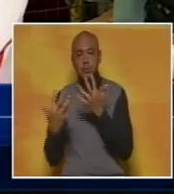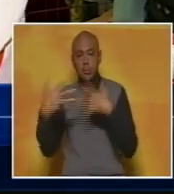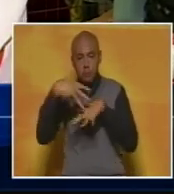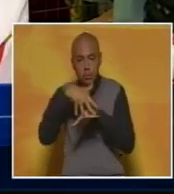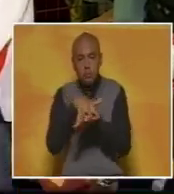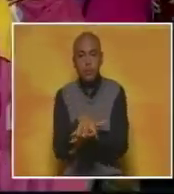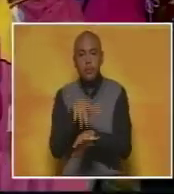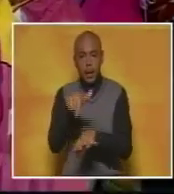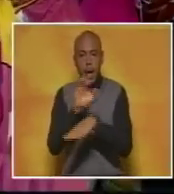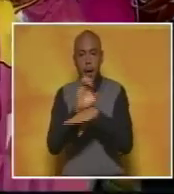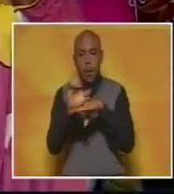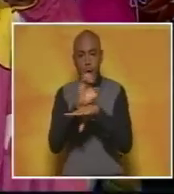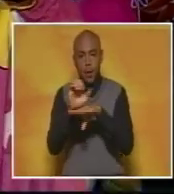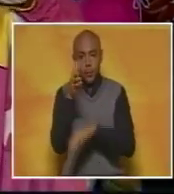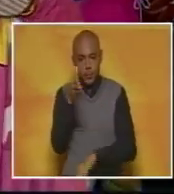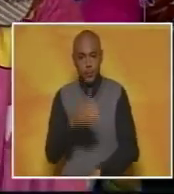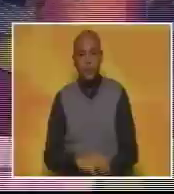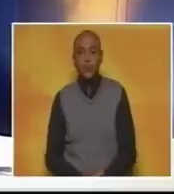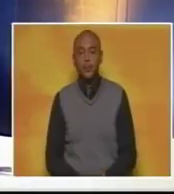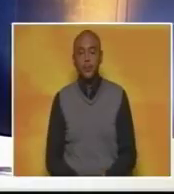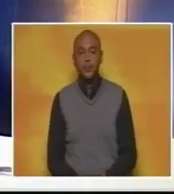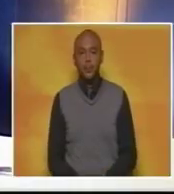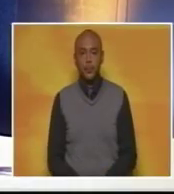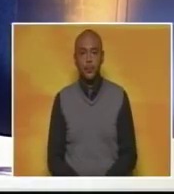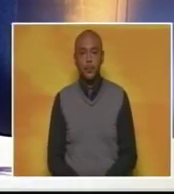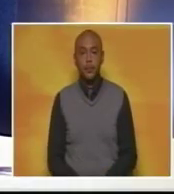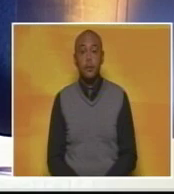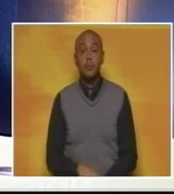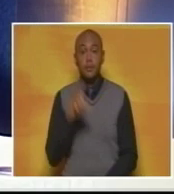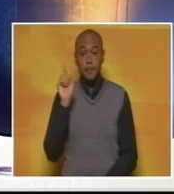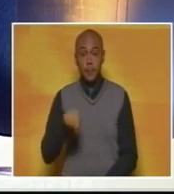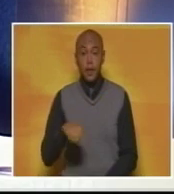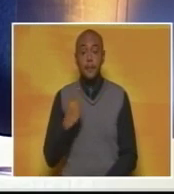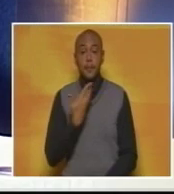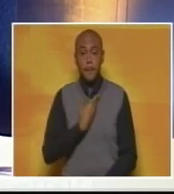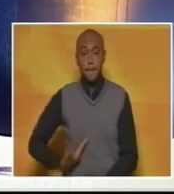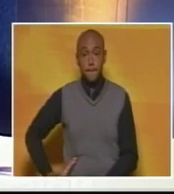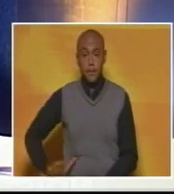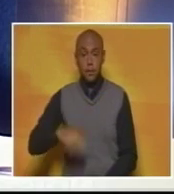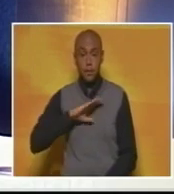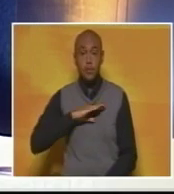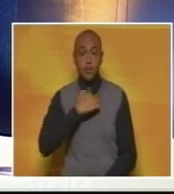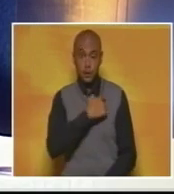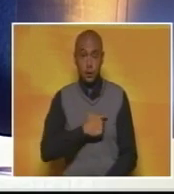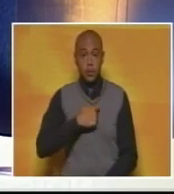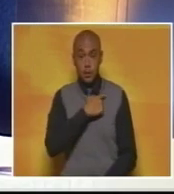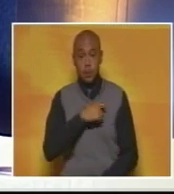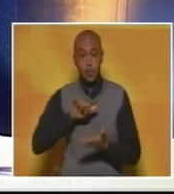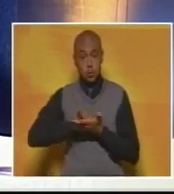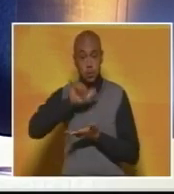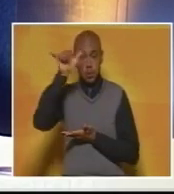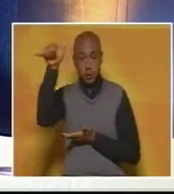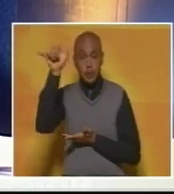social y económicamente al país. El presidente del Consorcio Venezolano de Industrias Aeronáuticas y Servicios Aéreos, Conviasa,